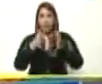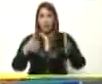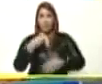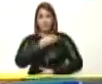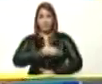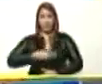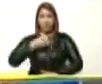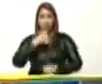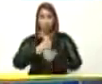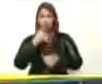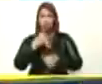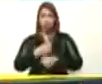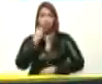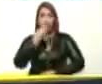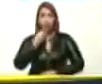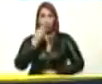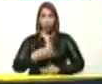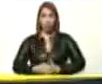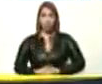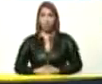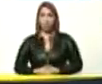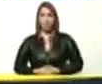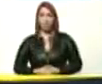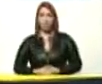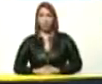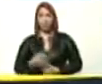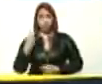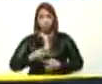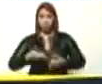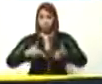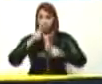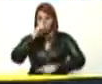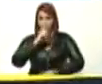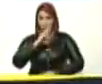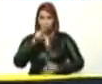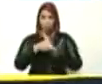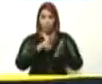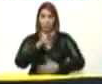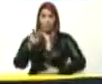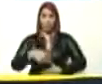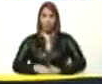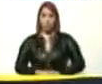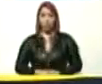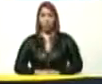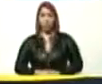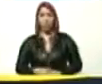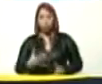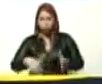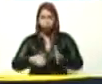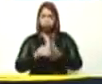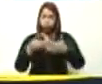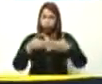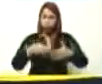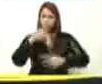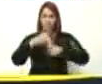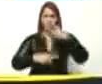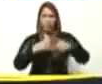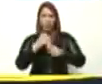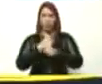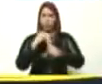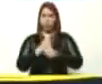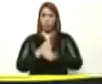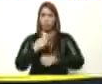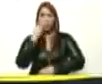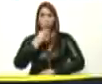chamba, juvenil, que nos debe permitir, este año, 2022, un relanzamiento, del plan, de chamba,